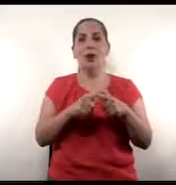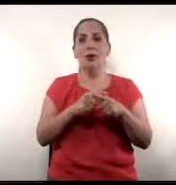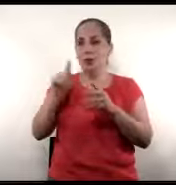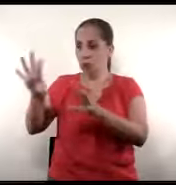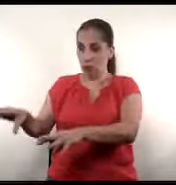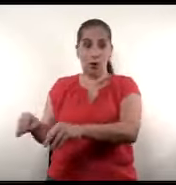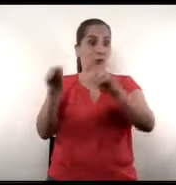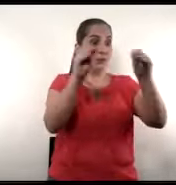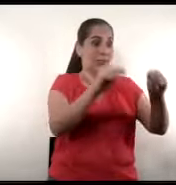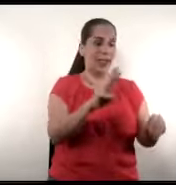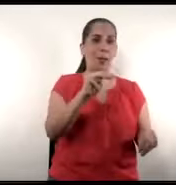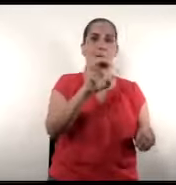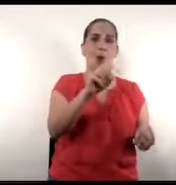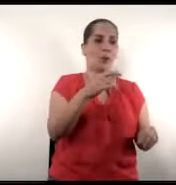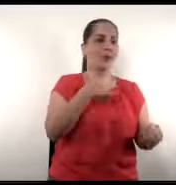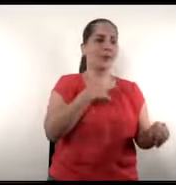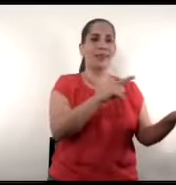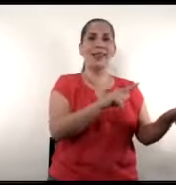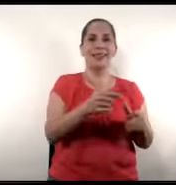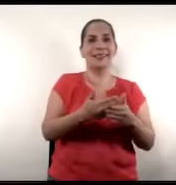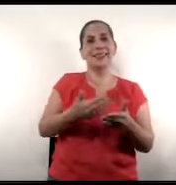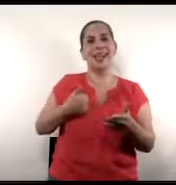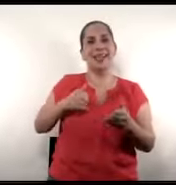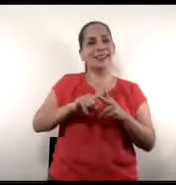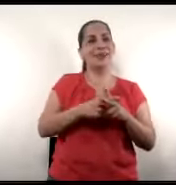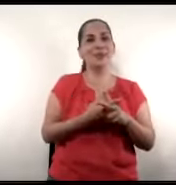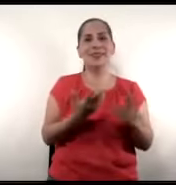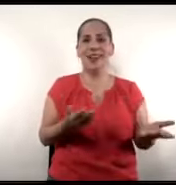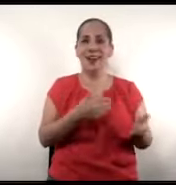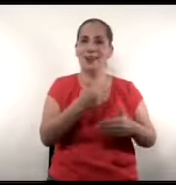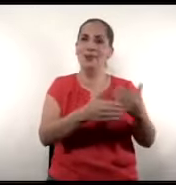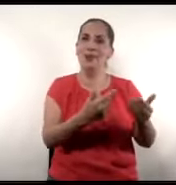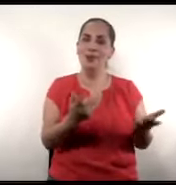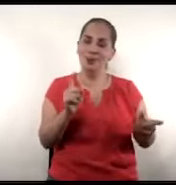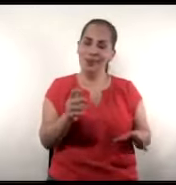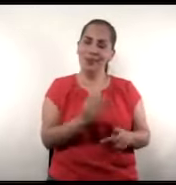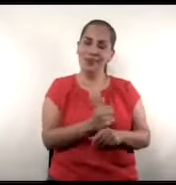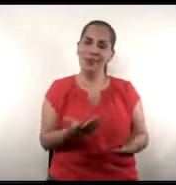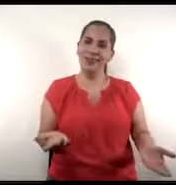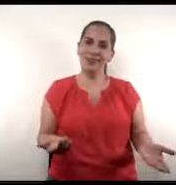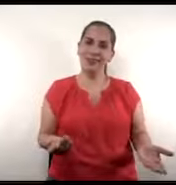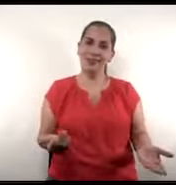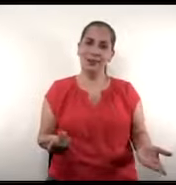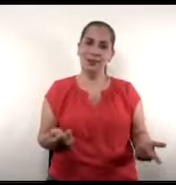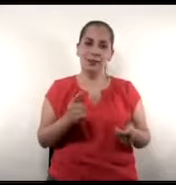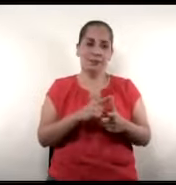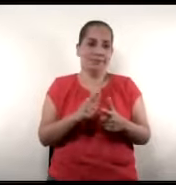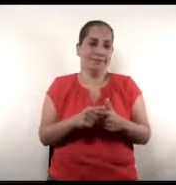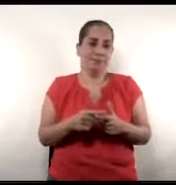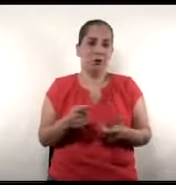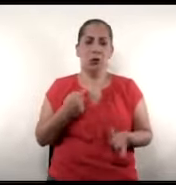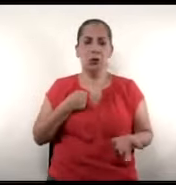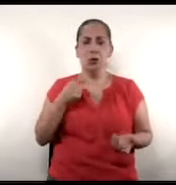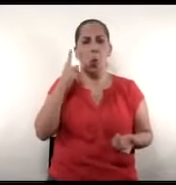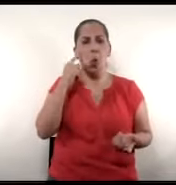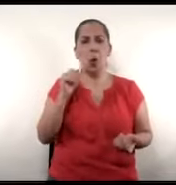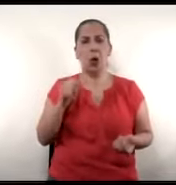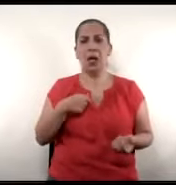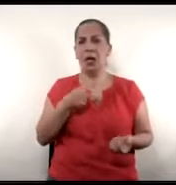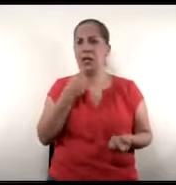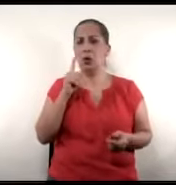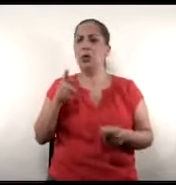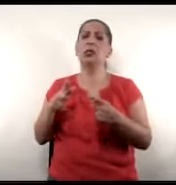tener listas las expropiaciones antes uh-huh. de dar la orden de inicio como tiene que ser. Entonces, no, yo no puedo decirle que